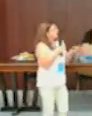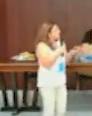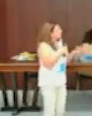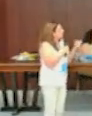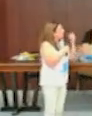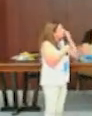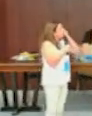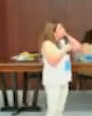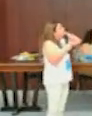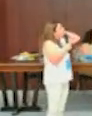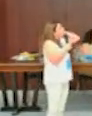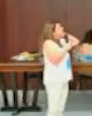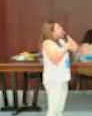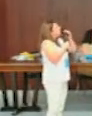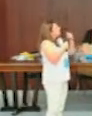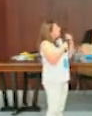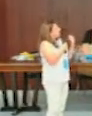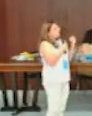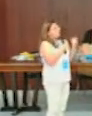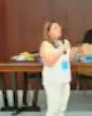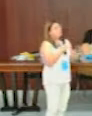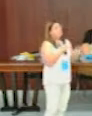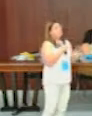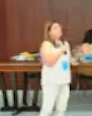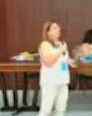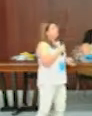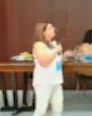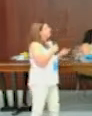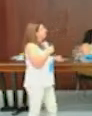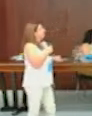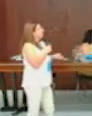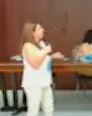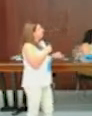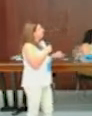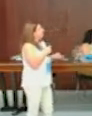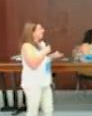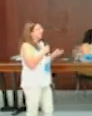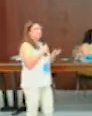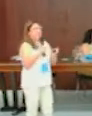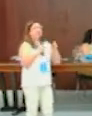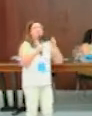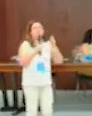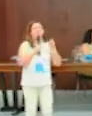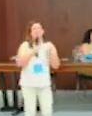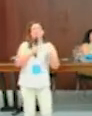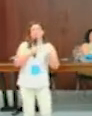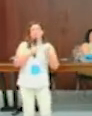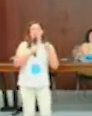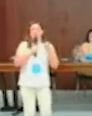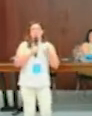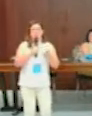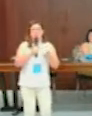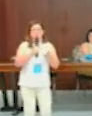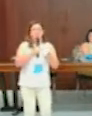Es importante que el tiempo sea razonable porque tenemos que atender a